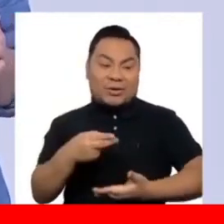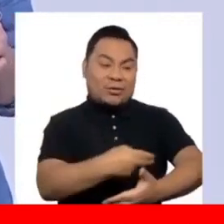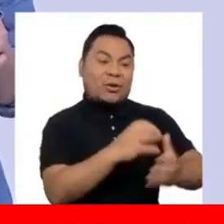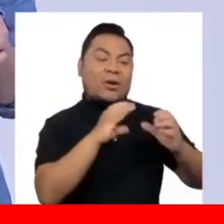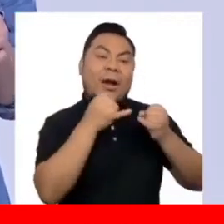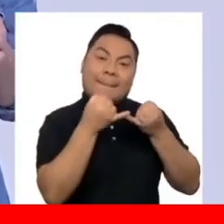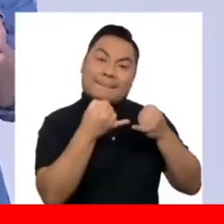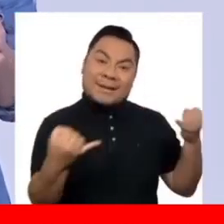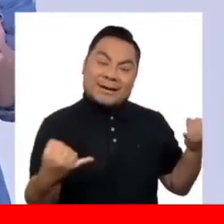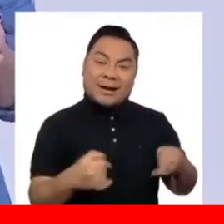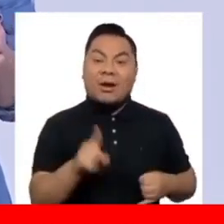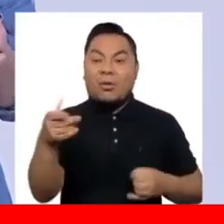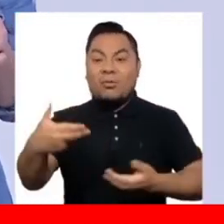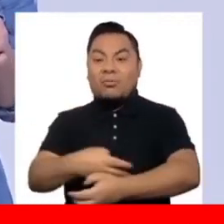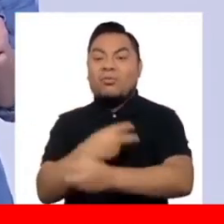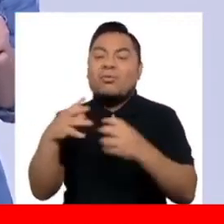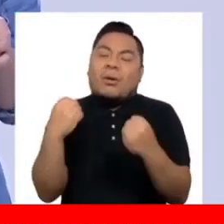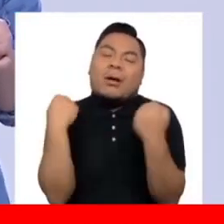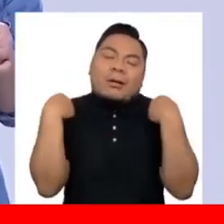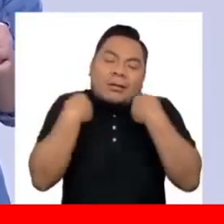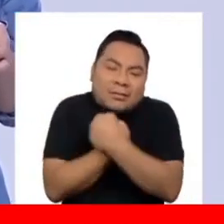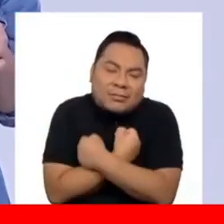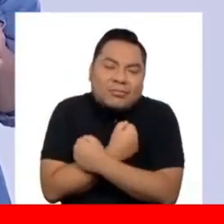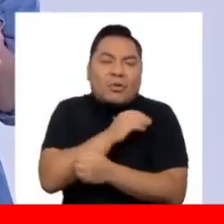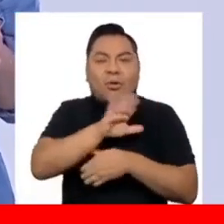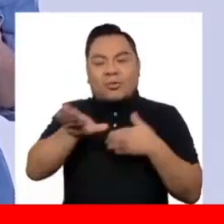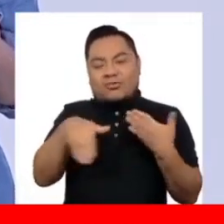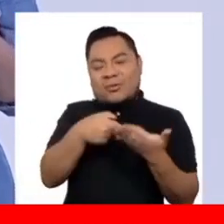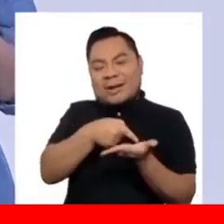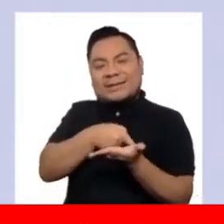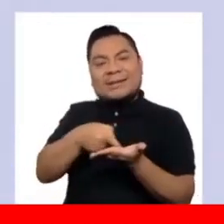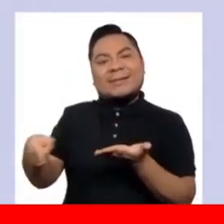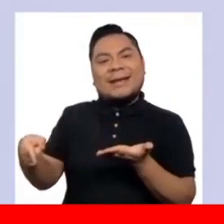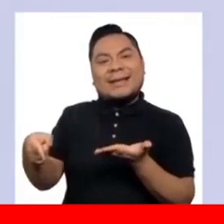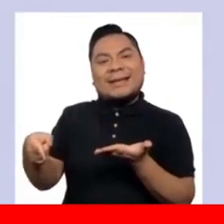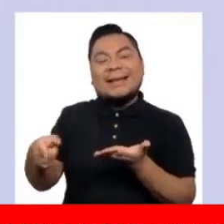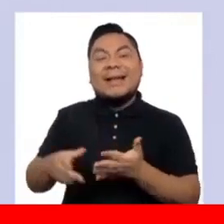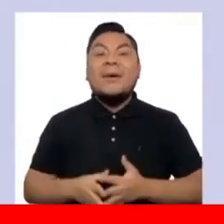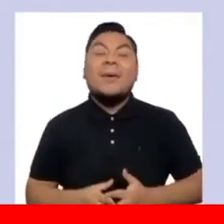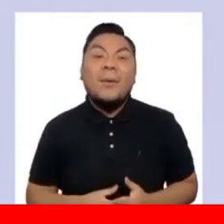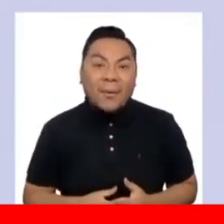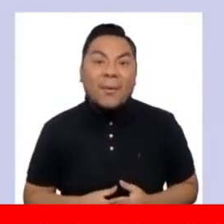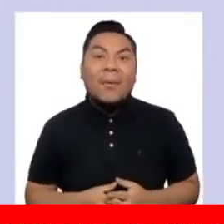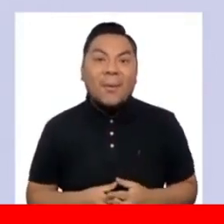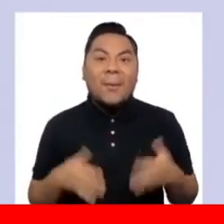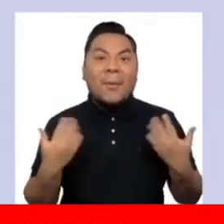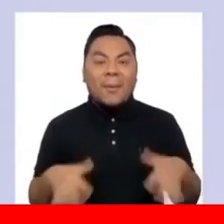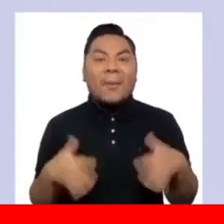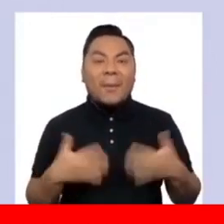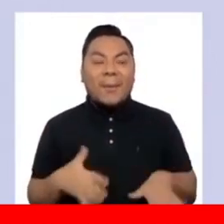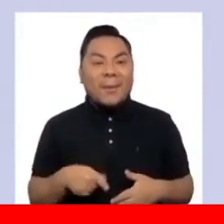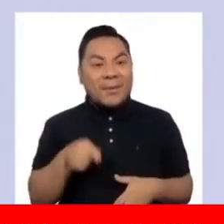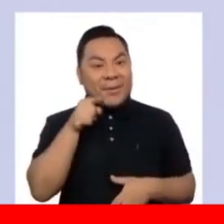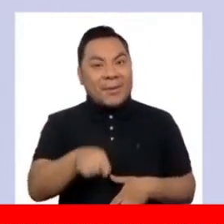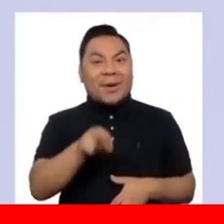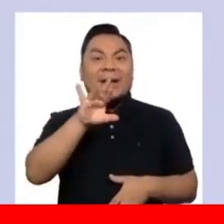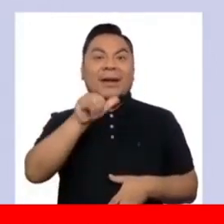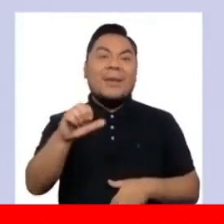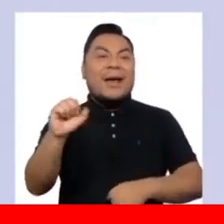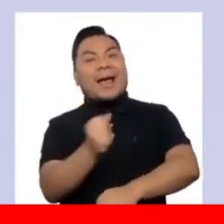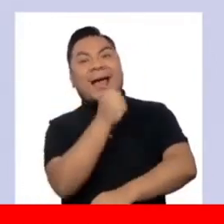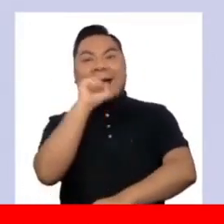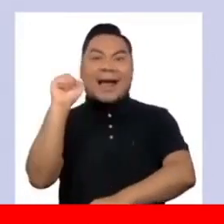lana, otra me da abrigo toda la semana. Me ha provocado decir la rima